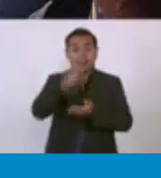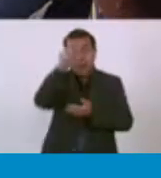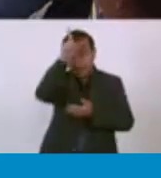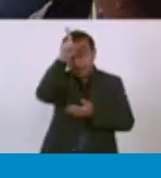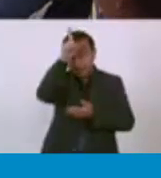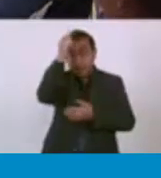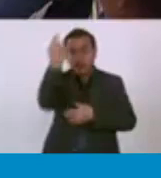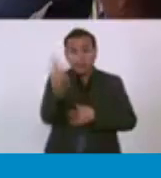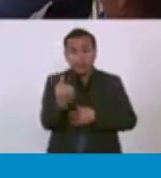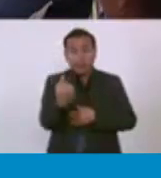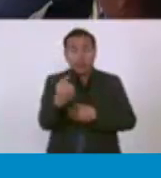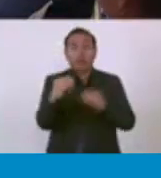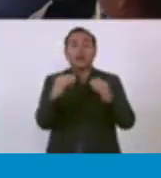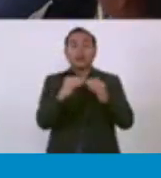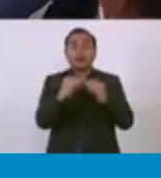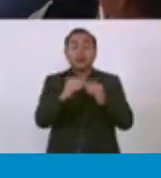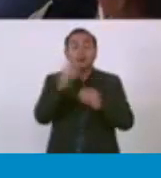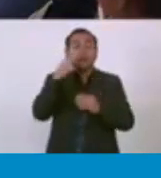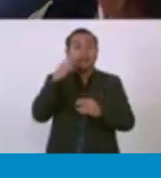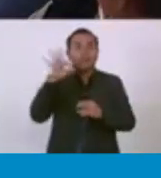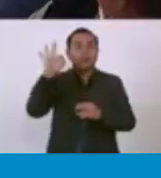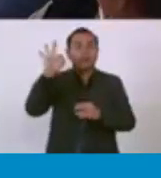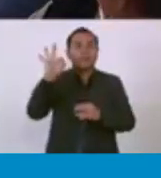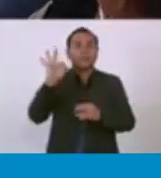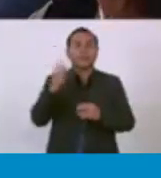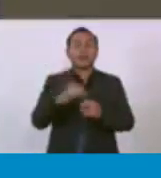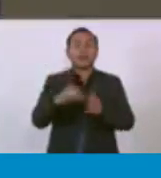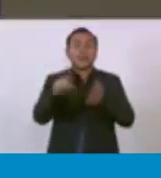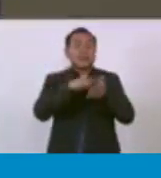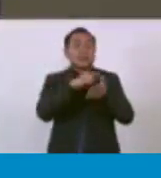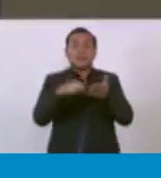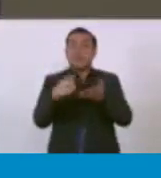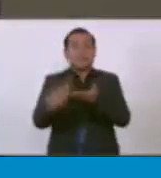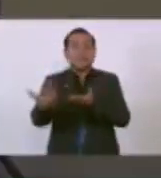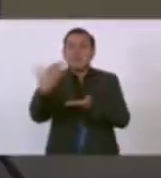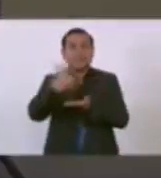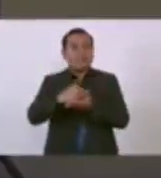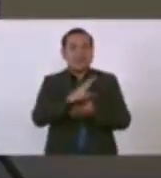informó para laprensagrafica.com melvin galas